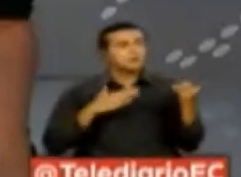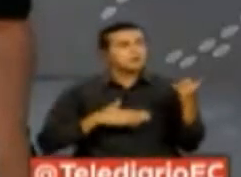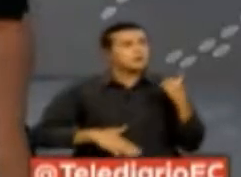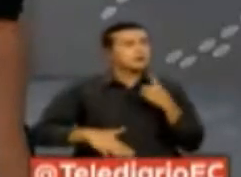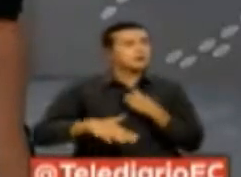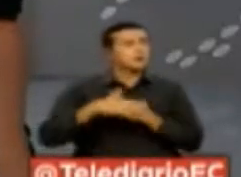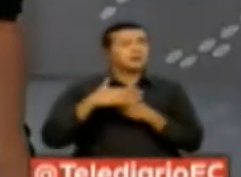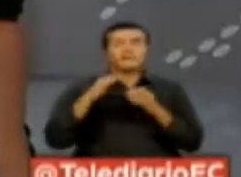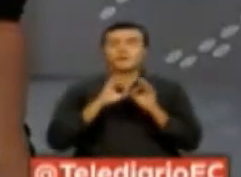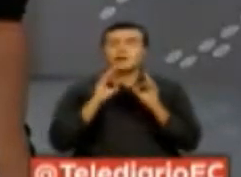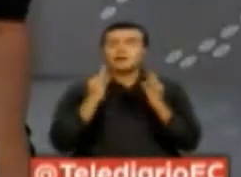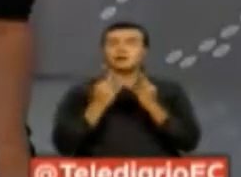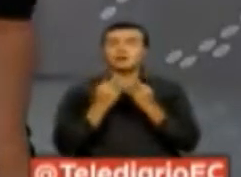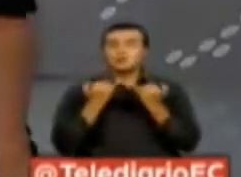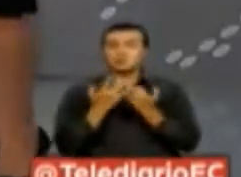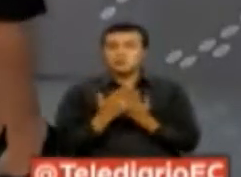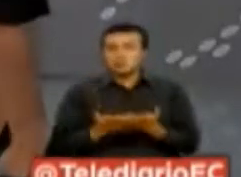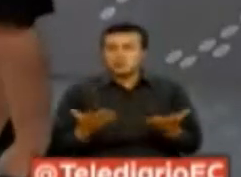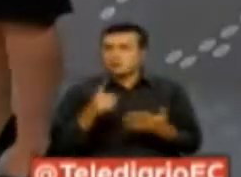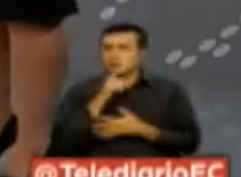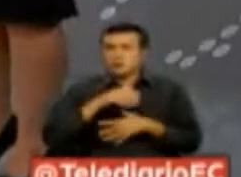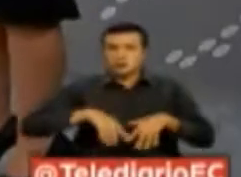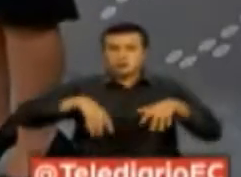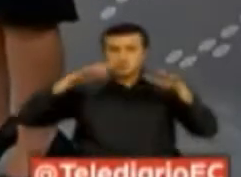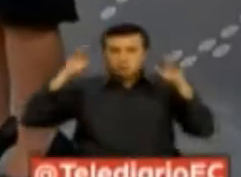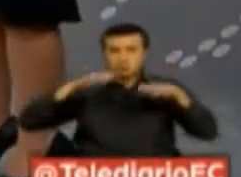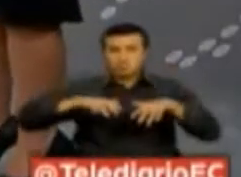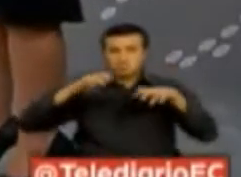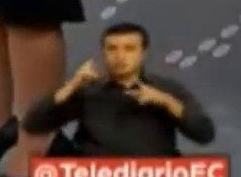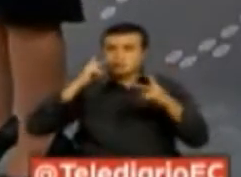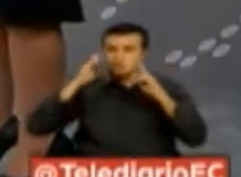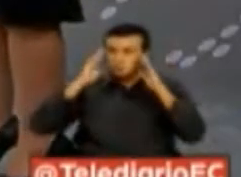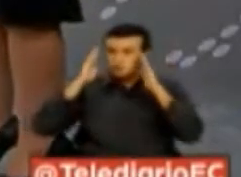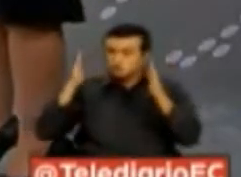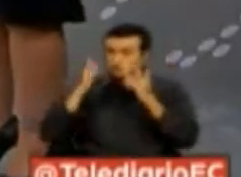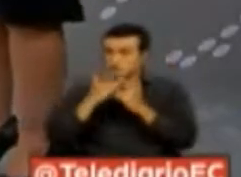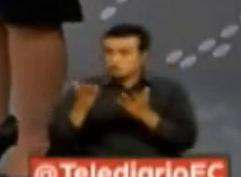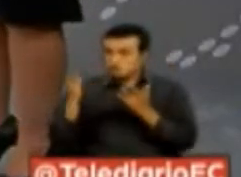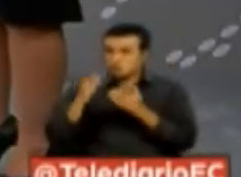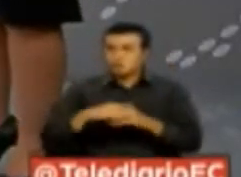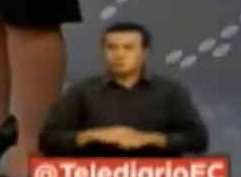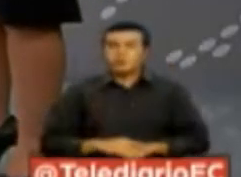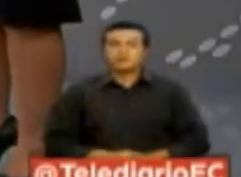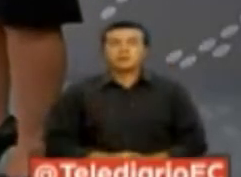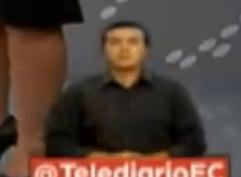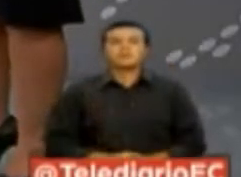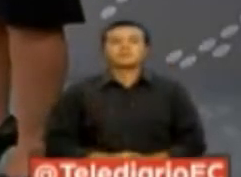de estas familias en este se fuer de invierno mi querido amistad te escuchamos adelante